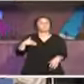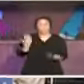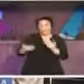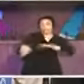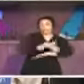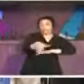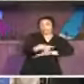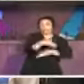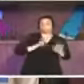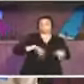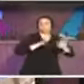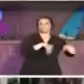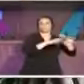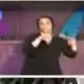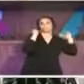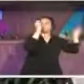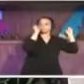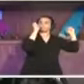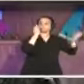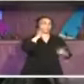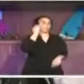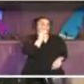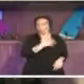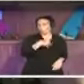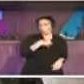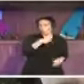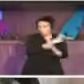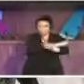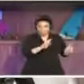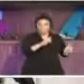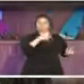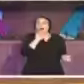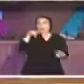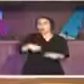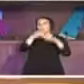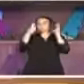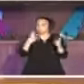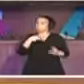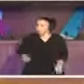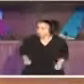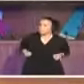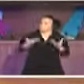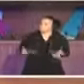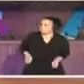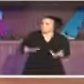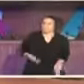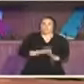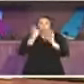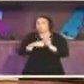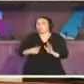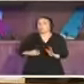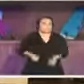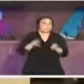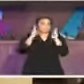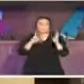No podemos protestar, es el momento de podernos desahogar. A las autoridades que se enteren